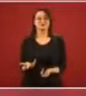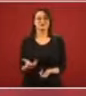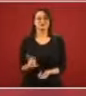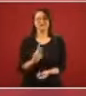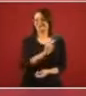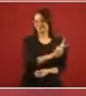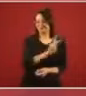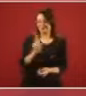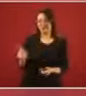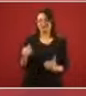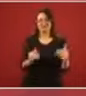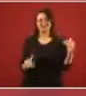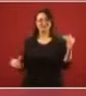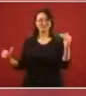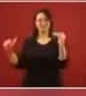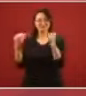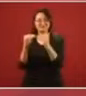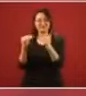tiene